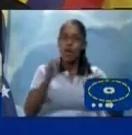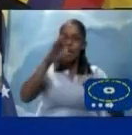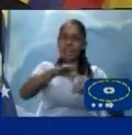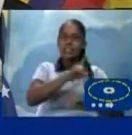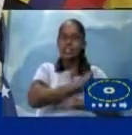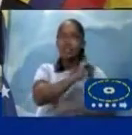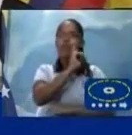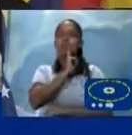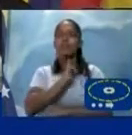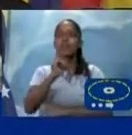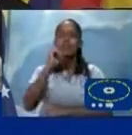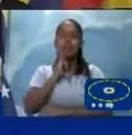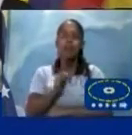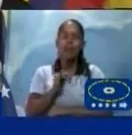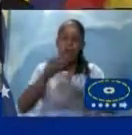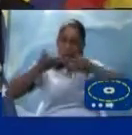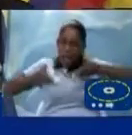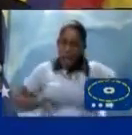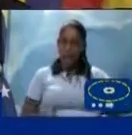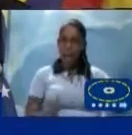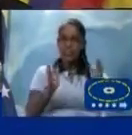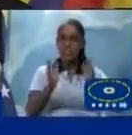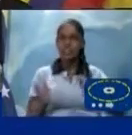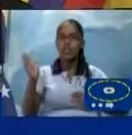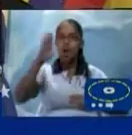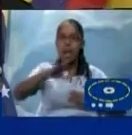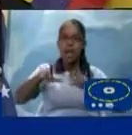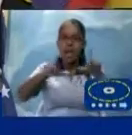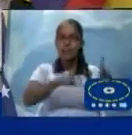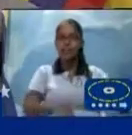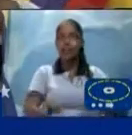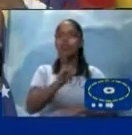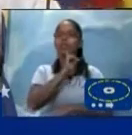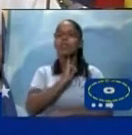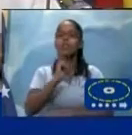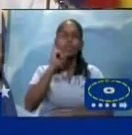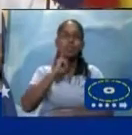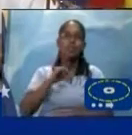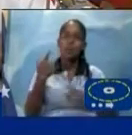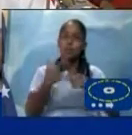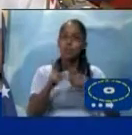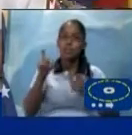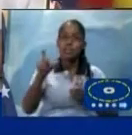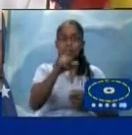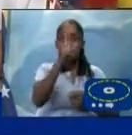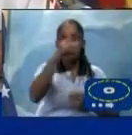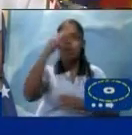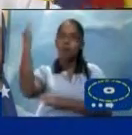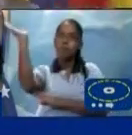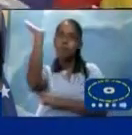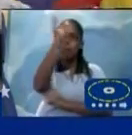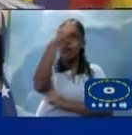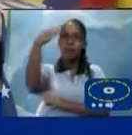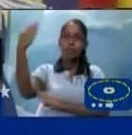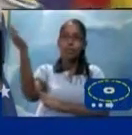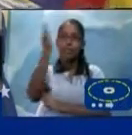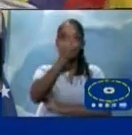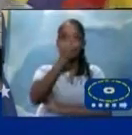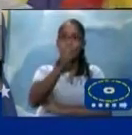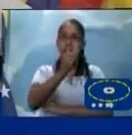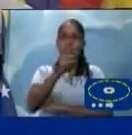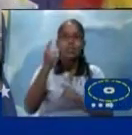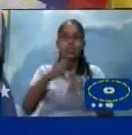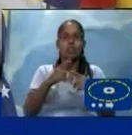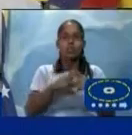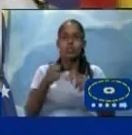de Israel ha nacido, el Estado de Israel. Ah, pero necesitaban una bandera. ¿Y usted sabe lo